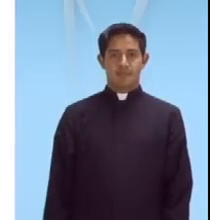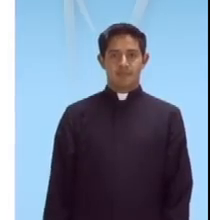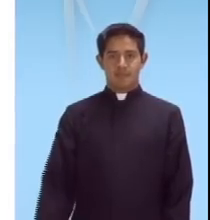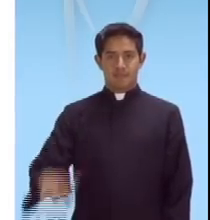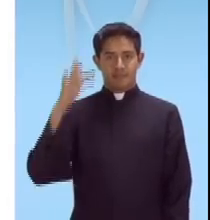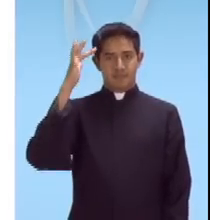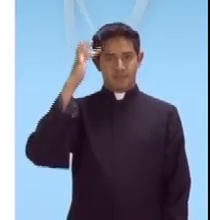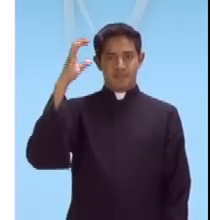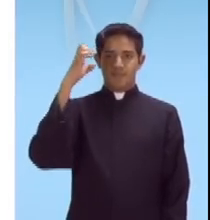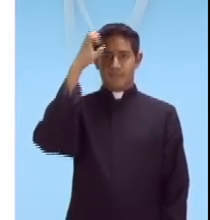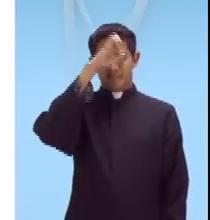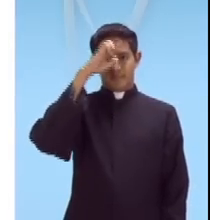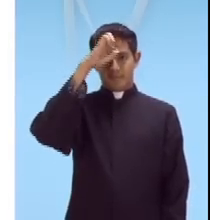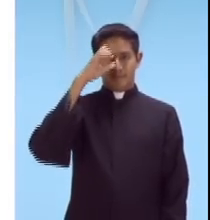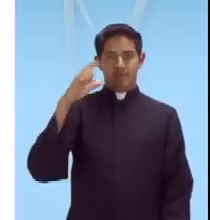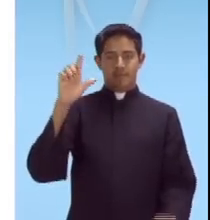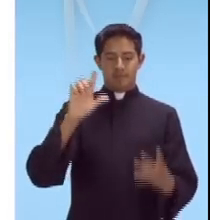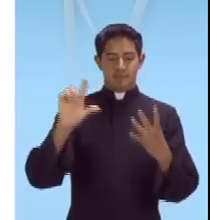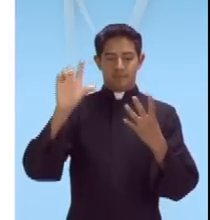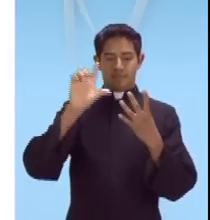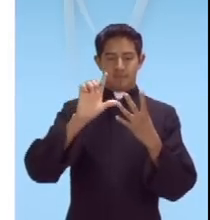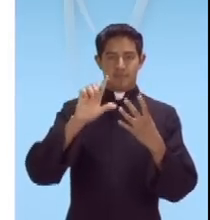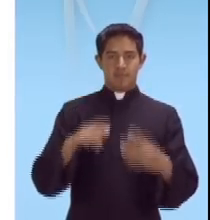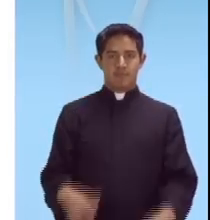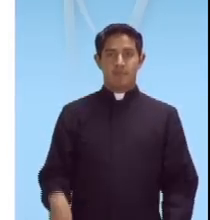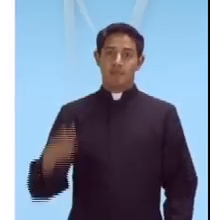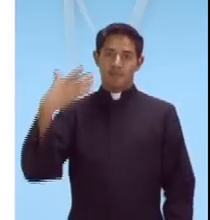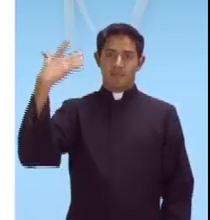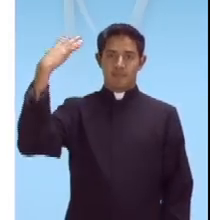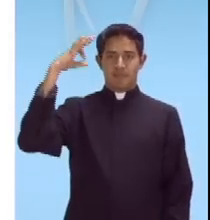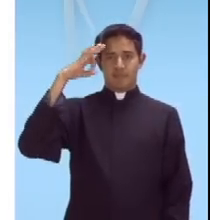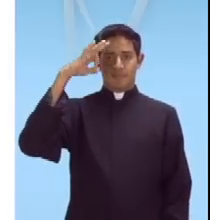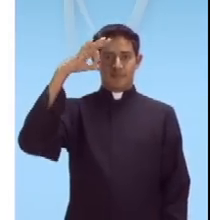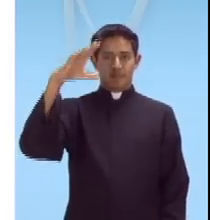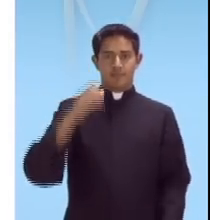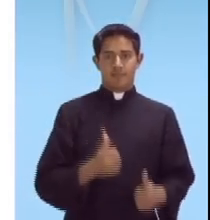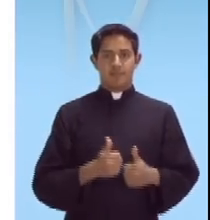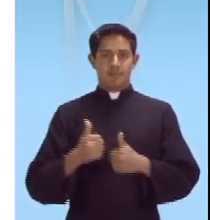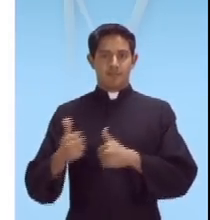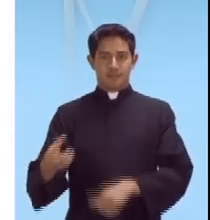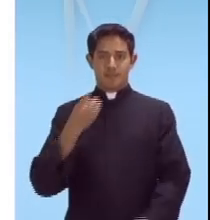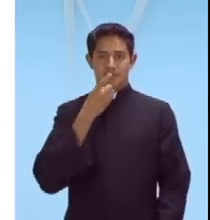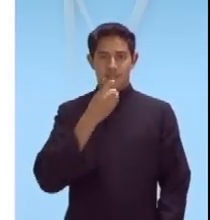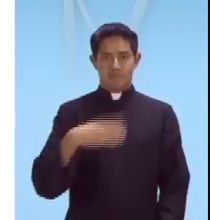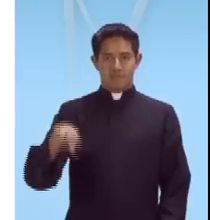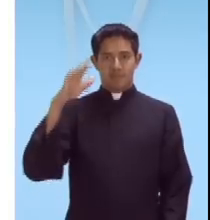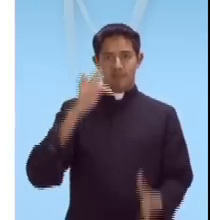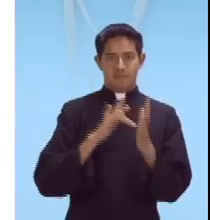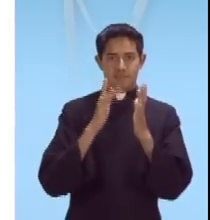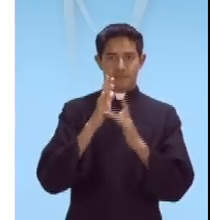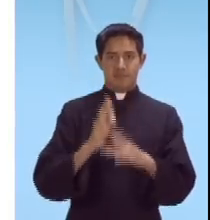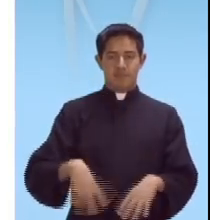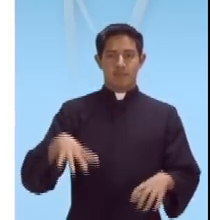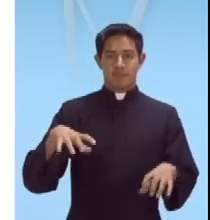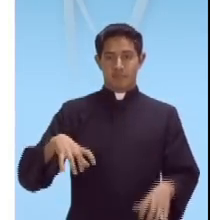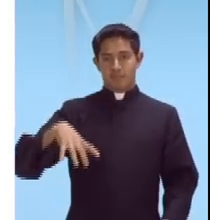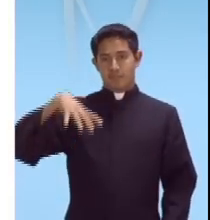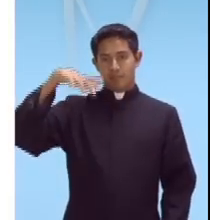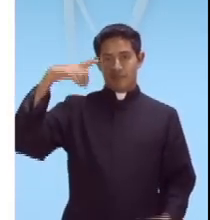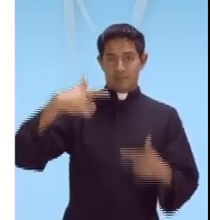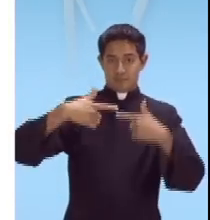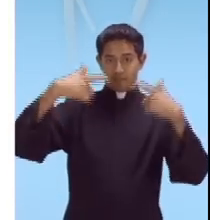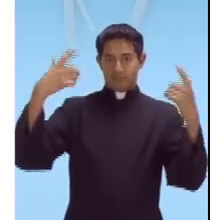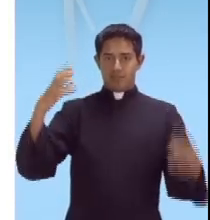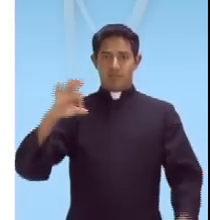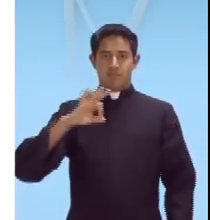Del Santo Evangelio según San Lucas En aquel tiempo los apóstoles dijeron al Señor, aumentanos la